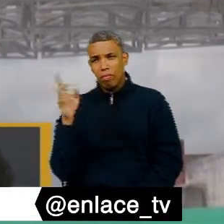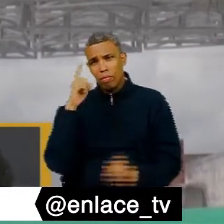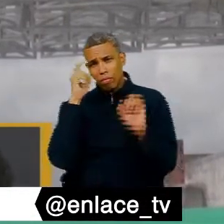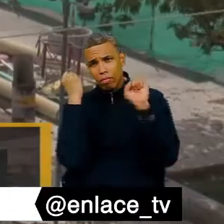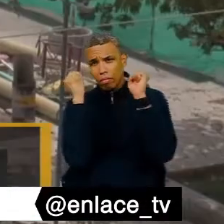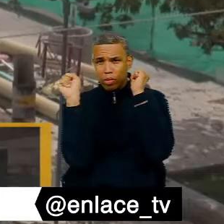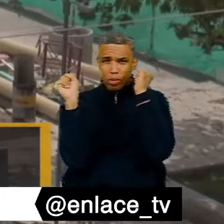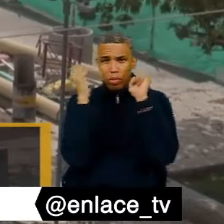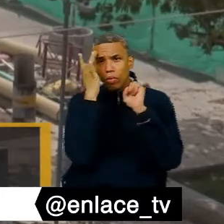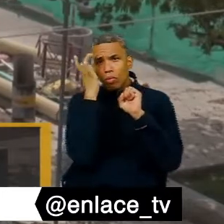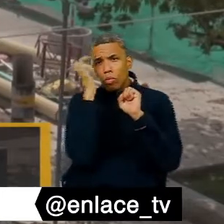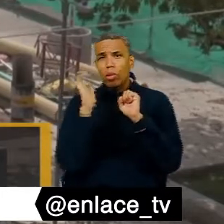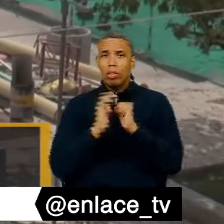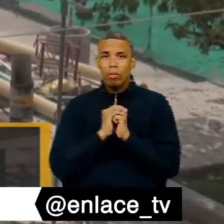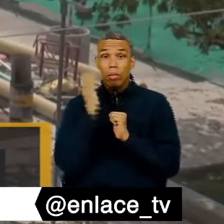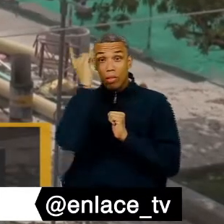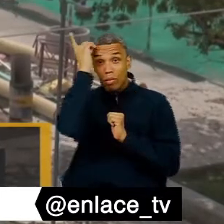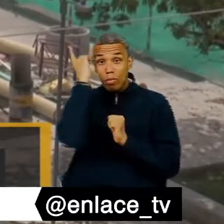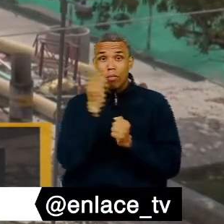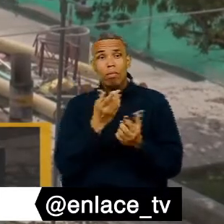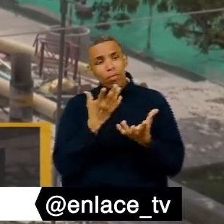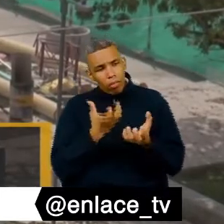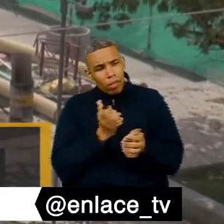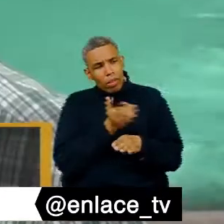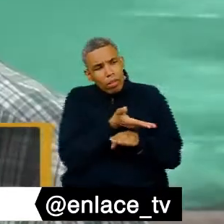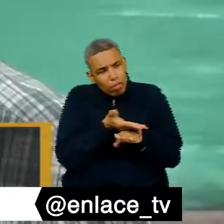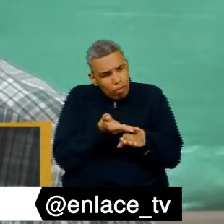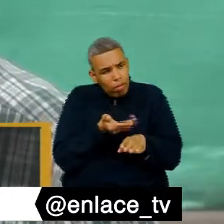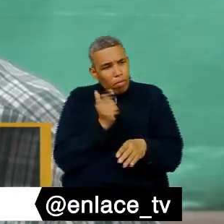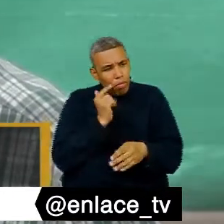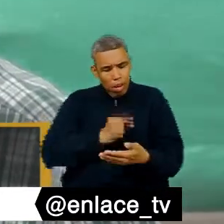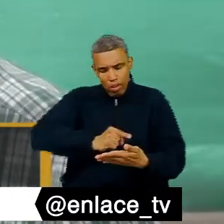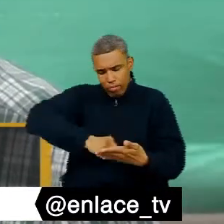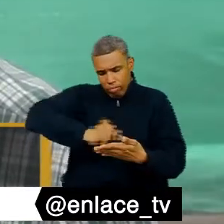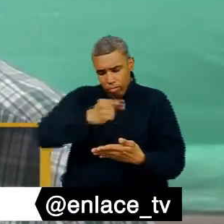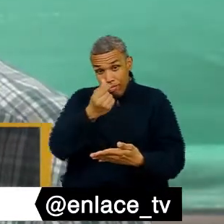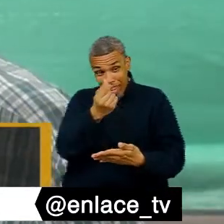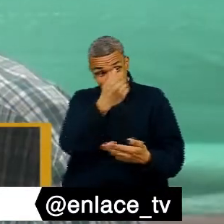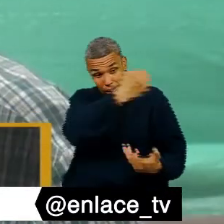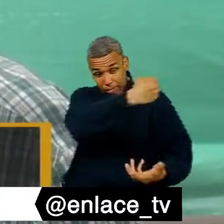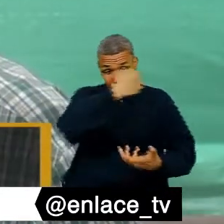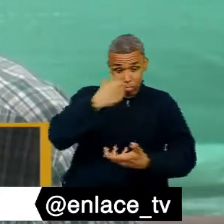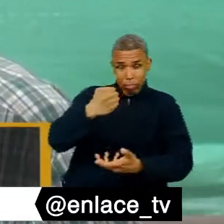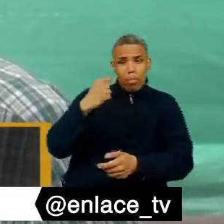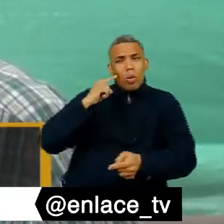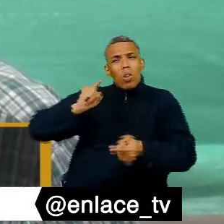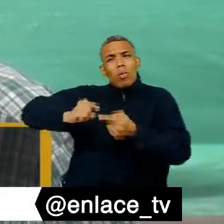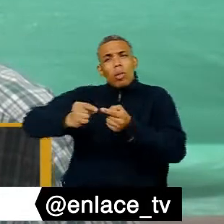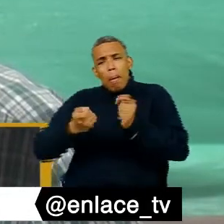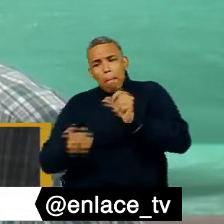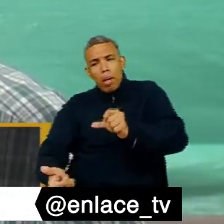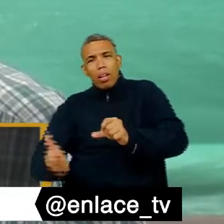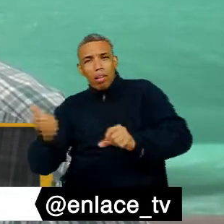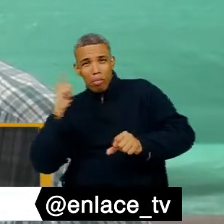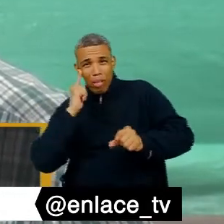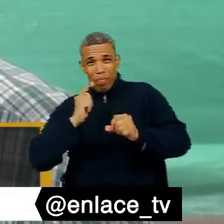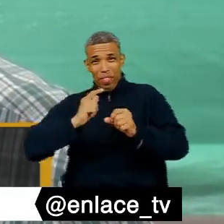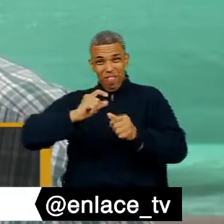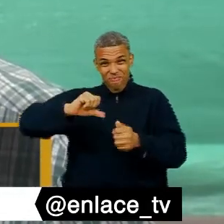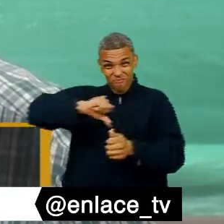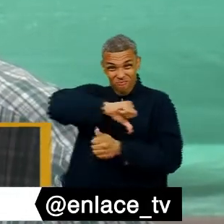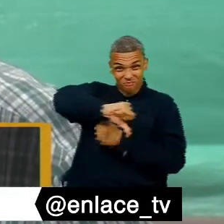de aprobación al presupuesto entregado en el Consejo por parte del gobierno. Los señores concejales, pues con el respeto que ellos se